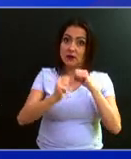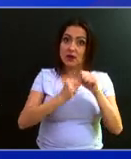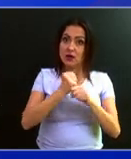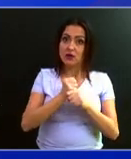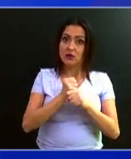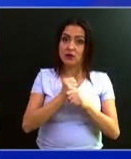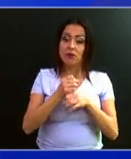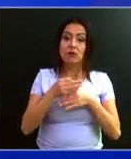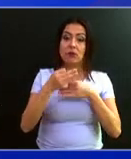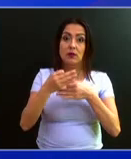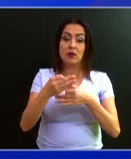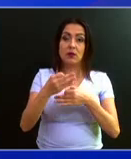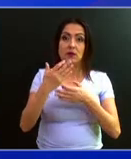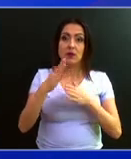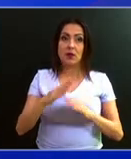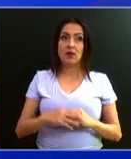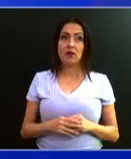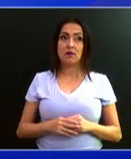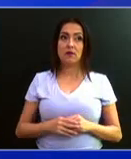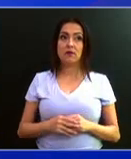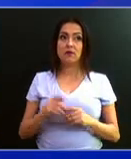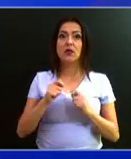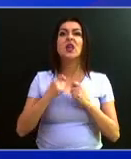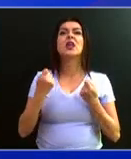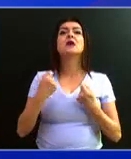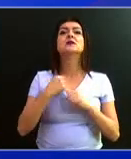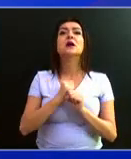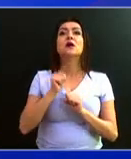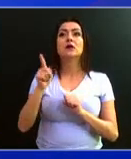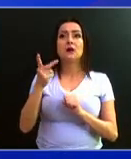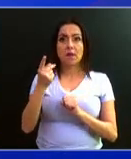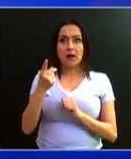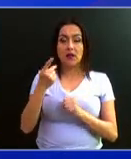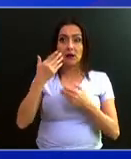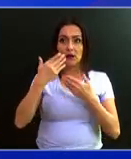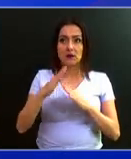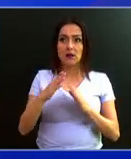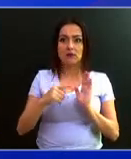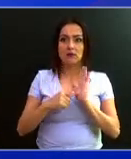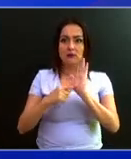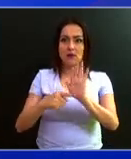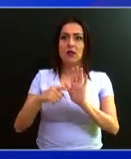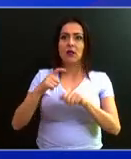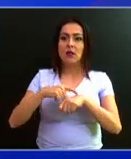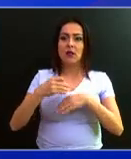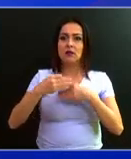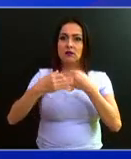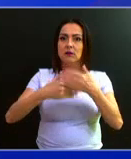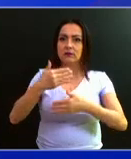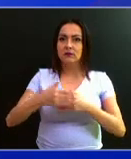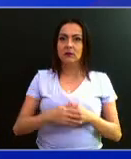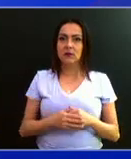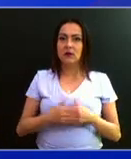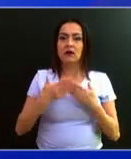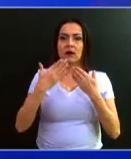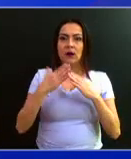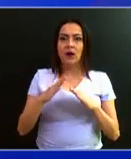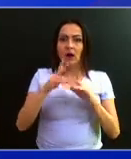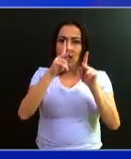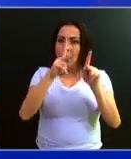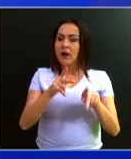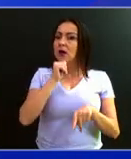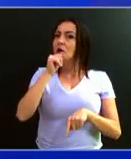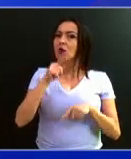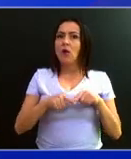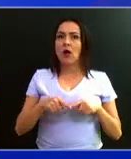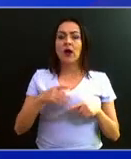de prescripción que usted bien nos detallaba? ¿Qué se hace con ese dinero una vez que prescribe el proceso y que ya la persona no